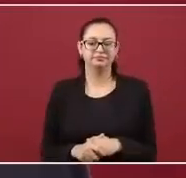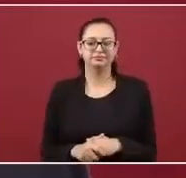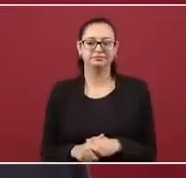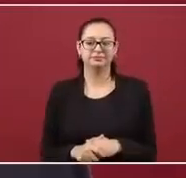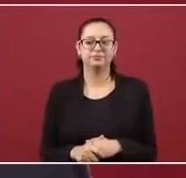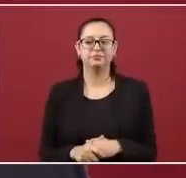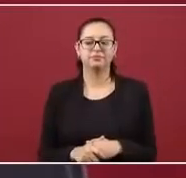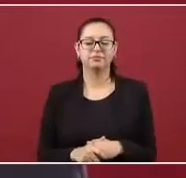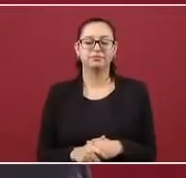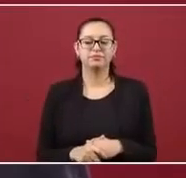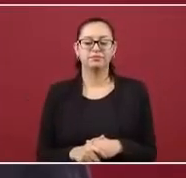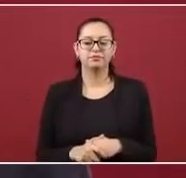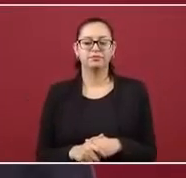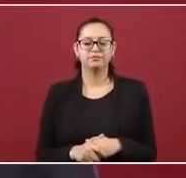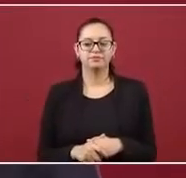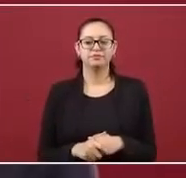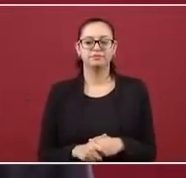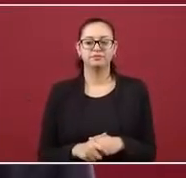O